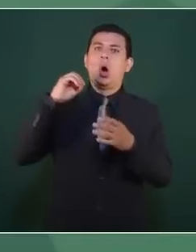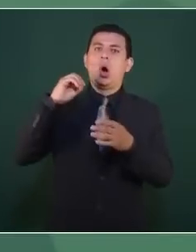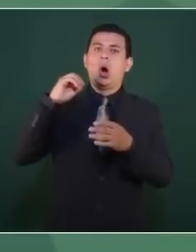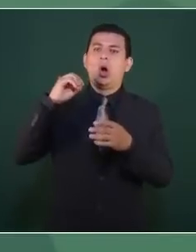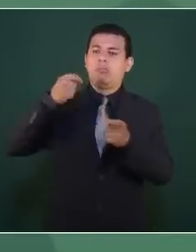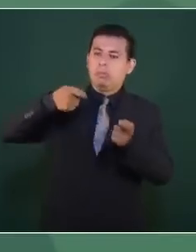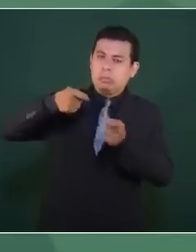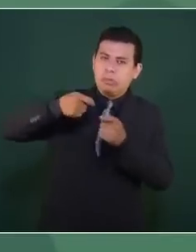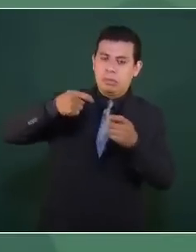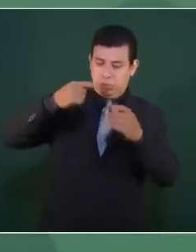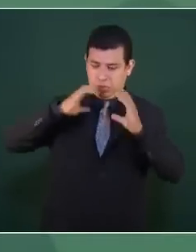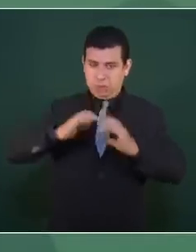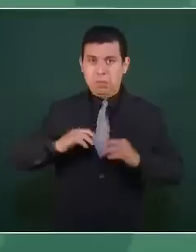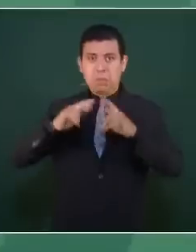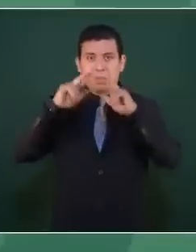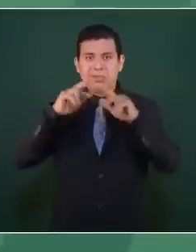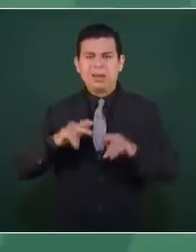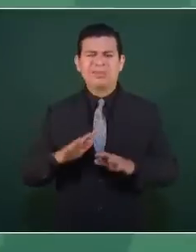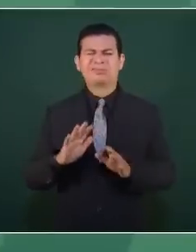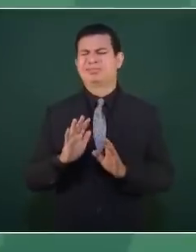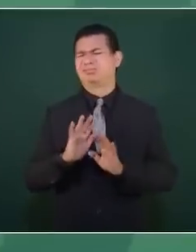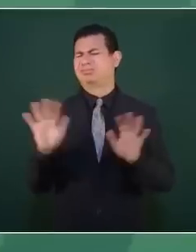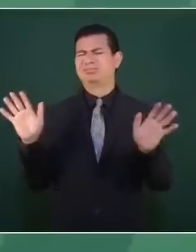ningún daño al organismo,